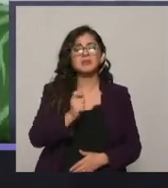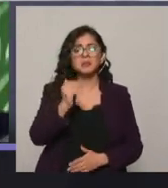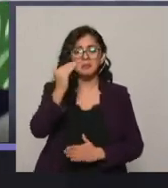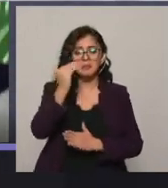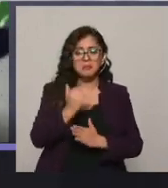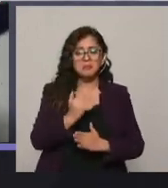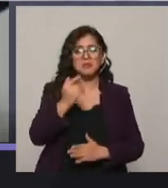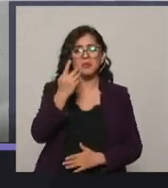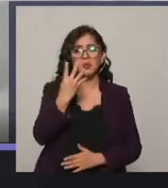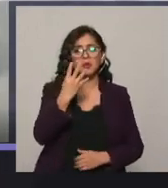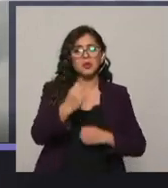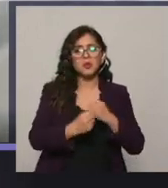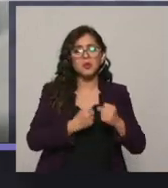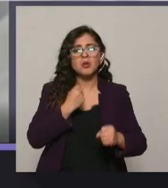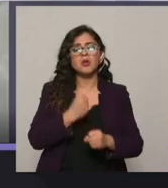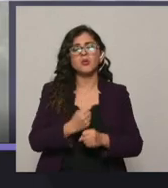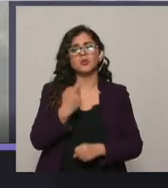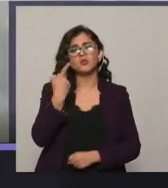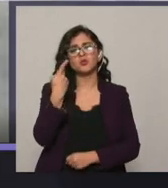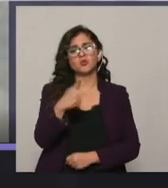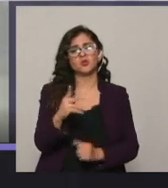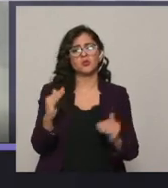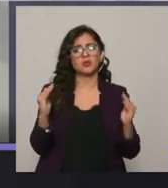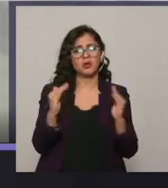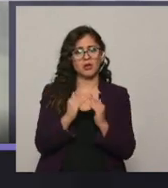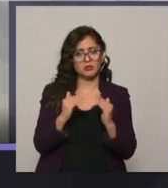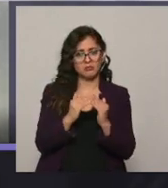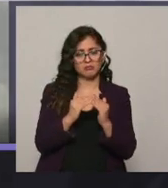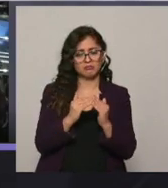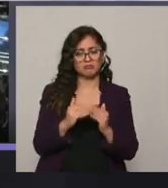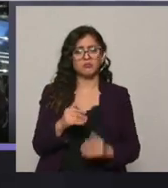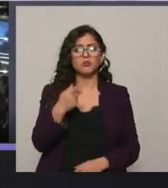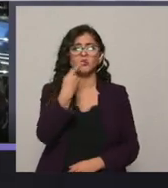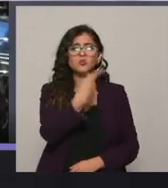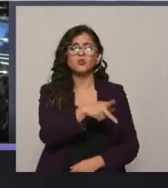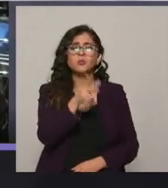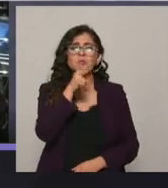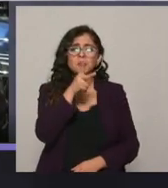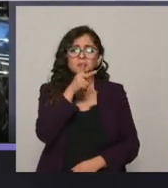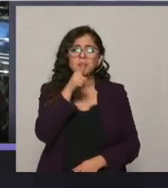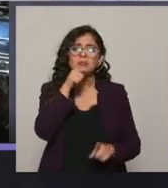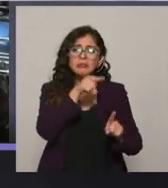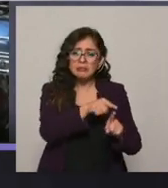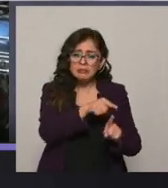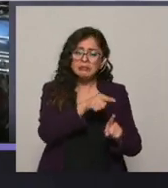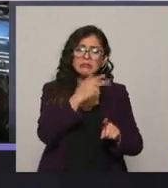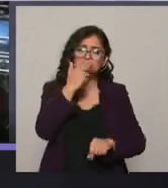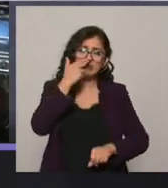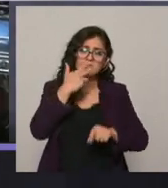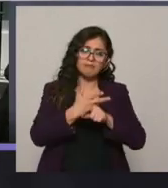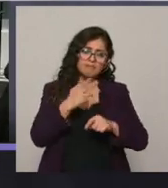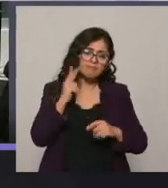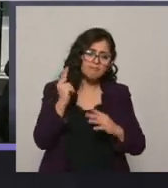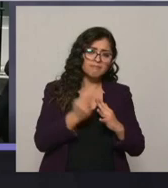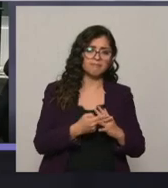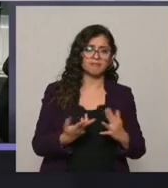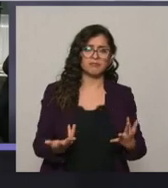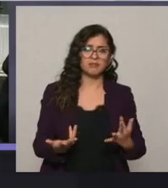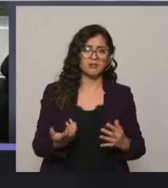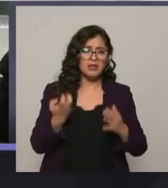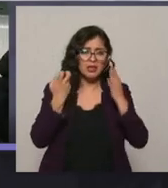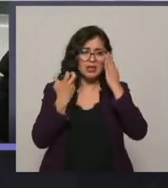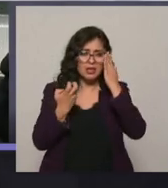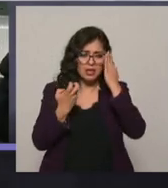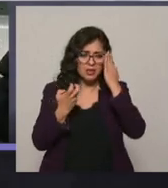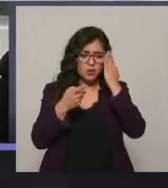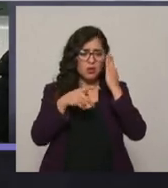4 años en su casa. Su padre es el presunto responsable y pues esos son mensajes que no